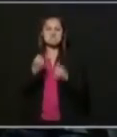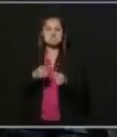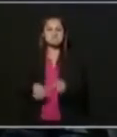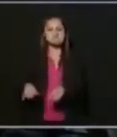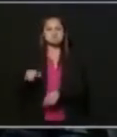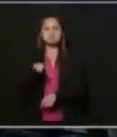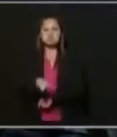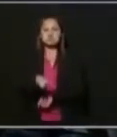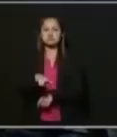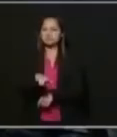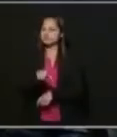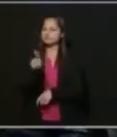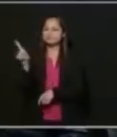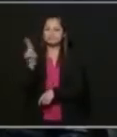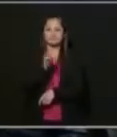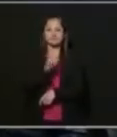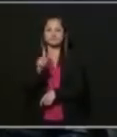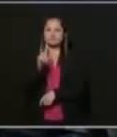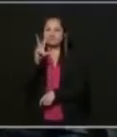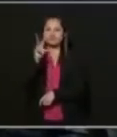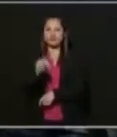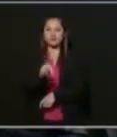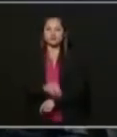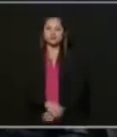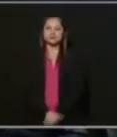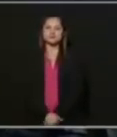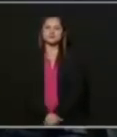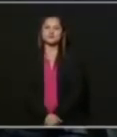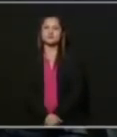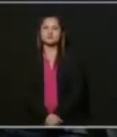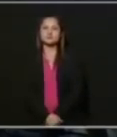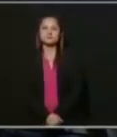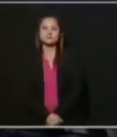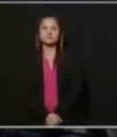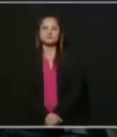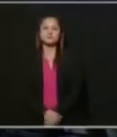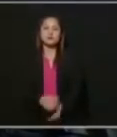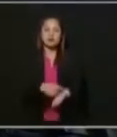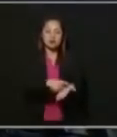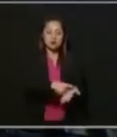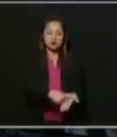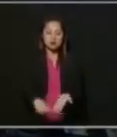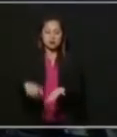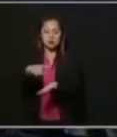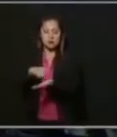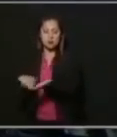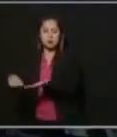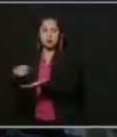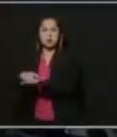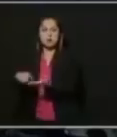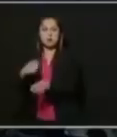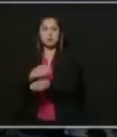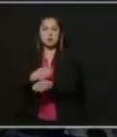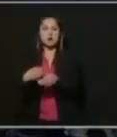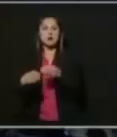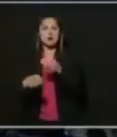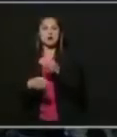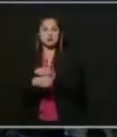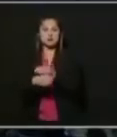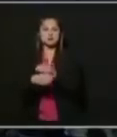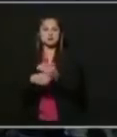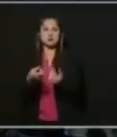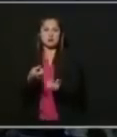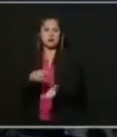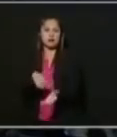No se comprará ninguna mercancía que exista en los